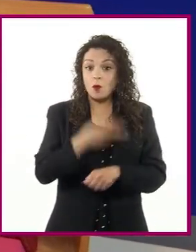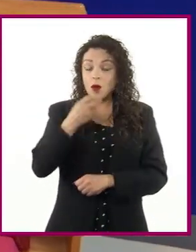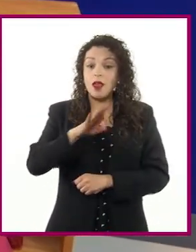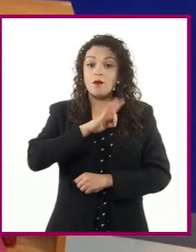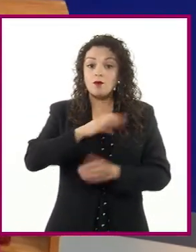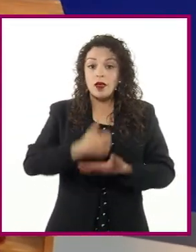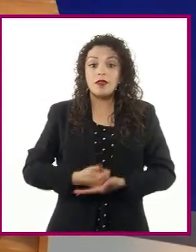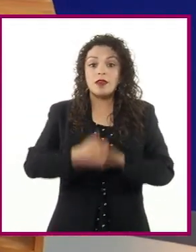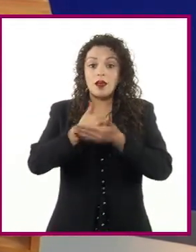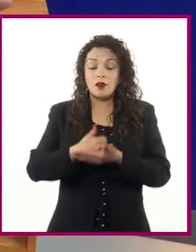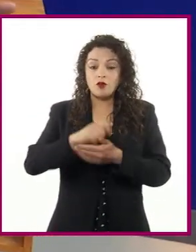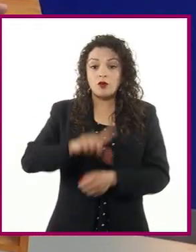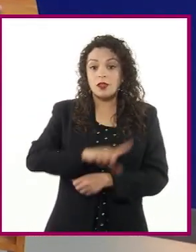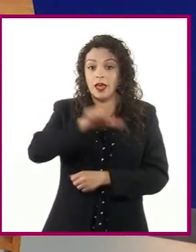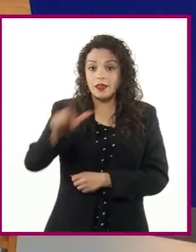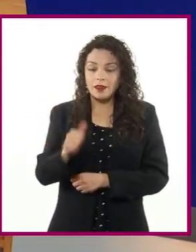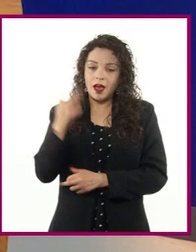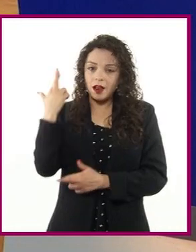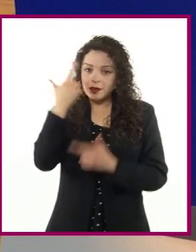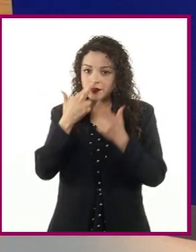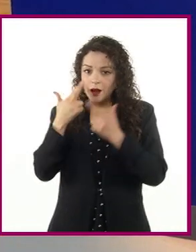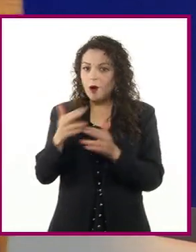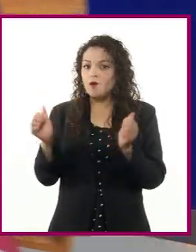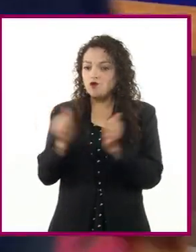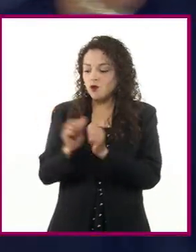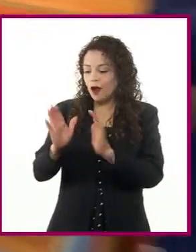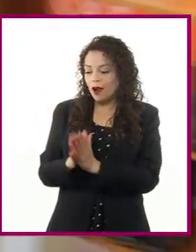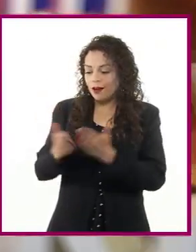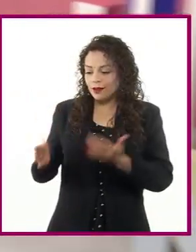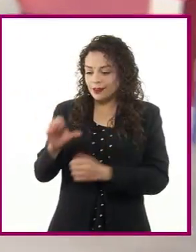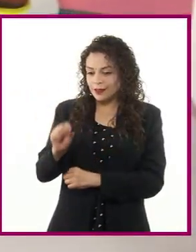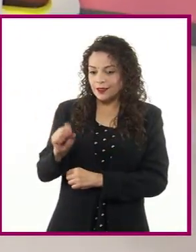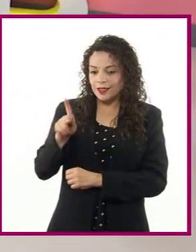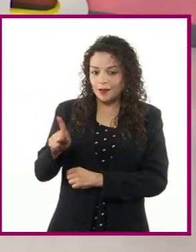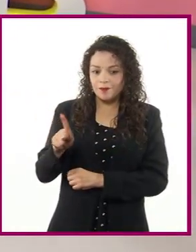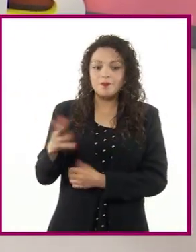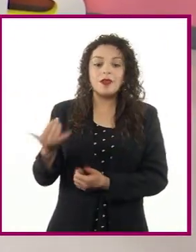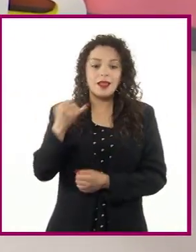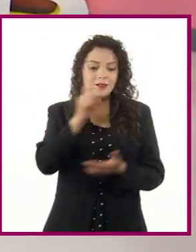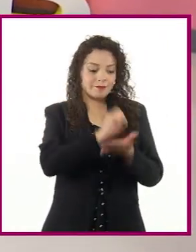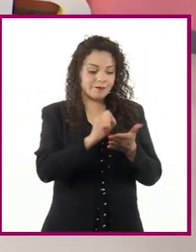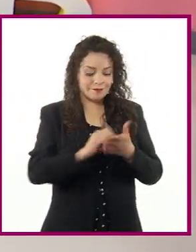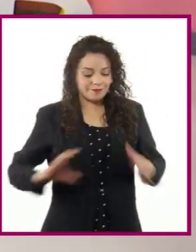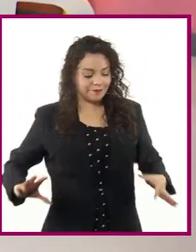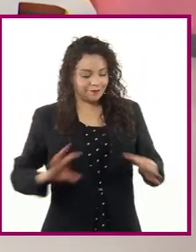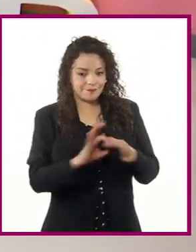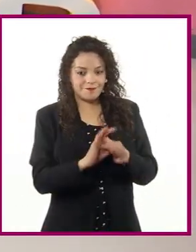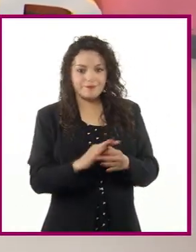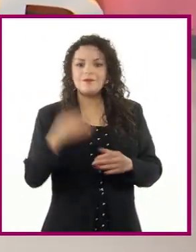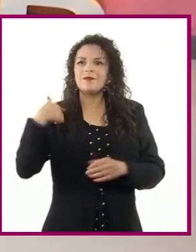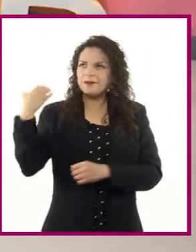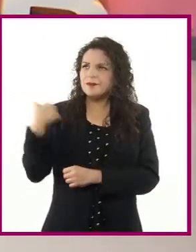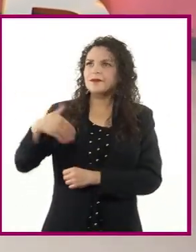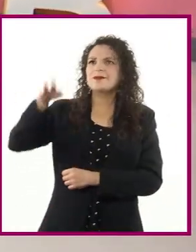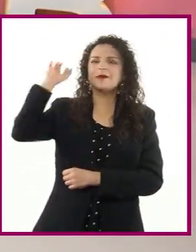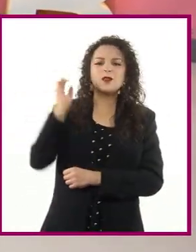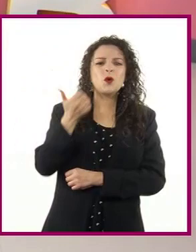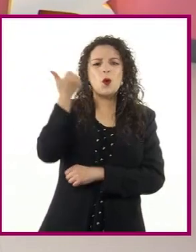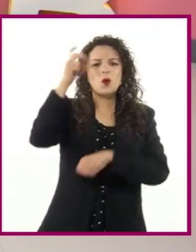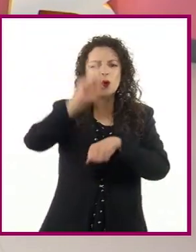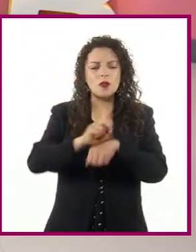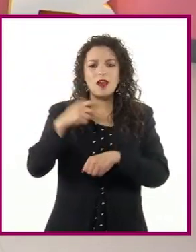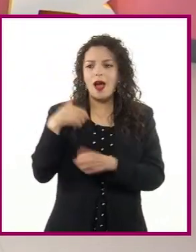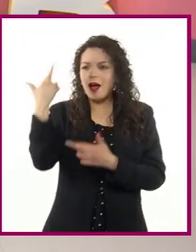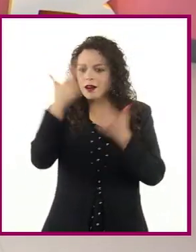resolver al momento de consultar su libro de texto y revisar sus apuntes. El otro día revisaba mis apuntes sobre cómo hacer